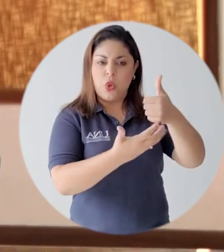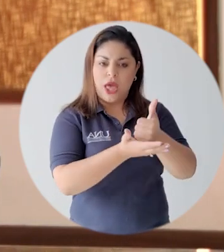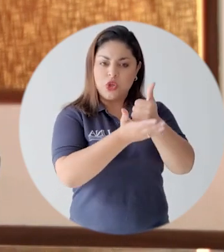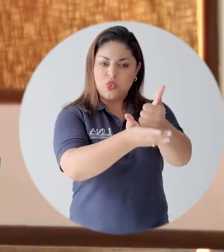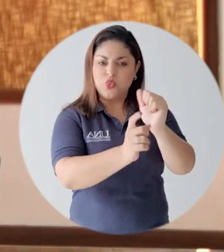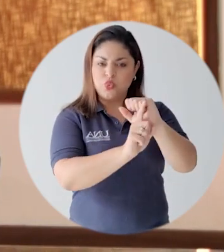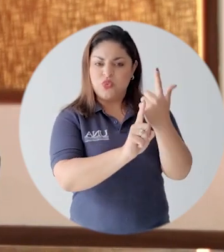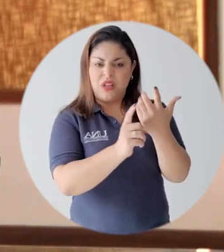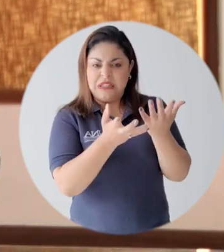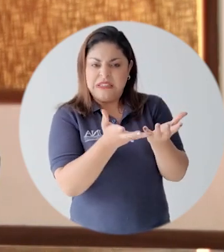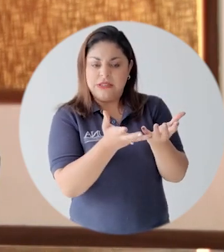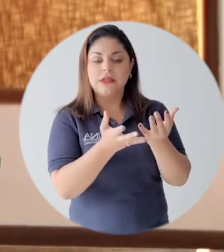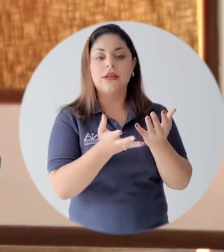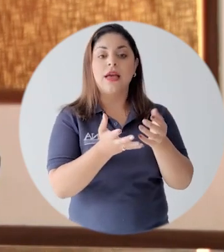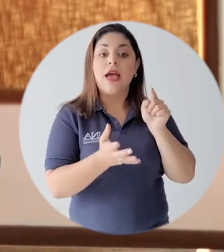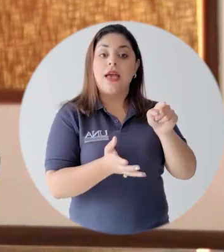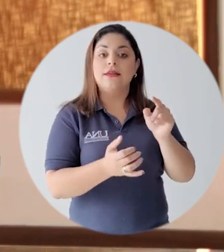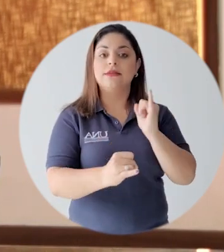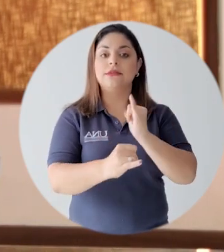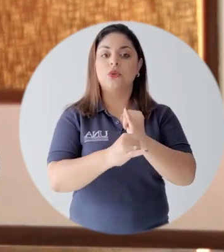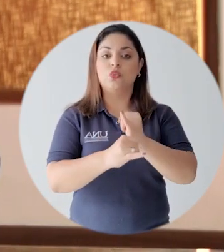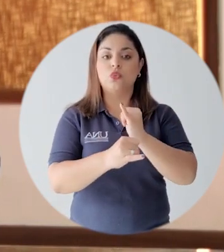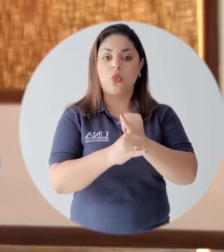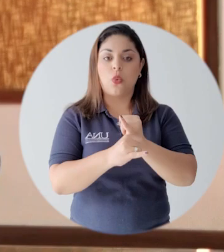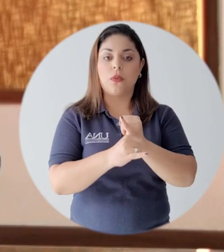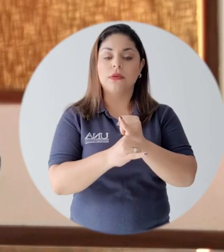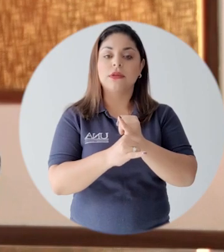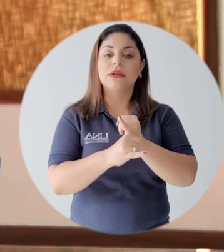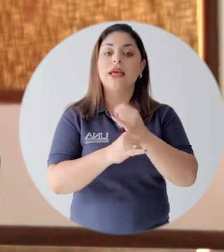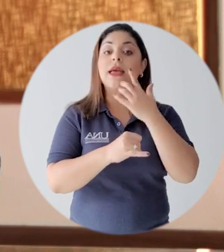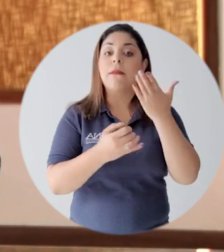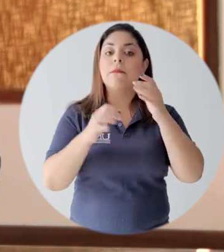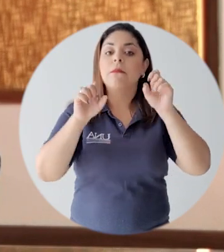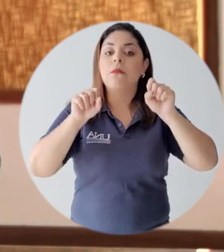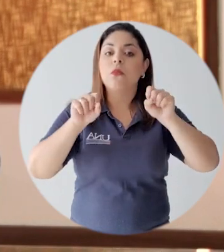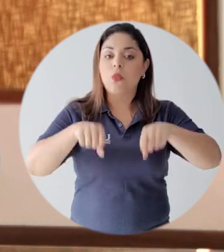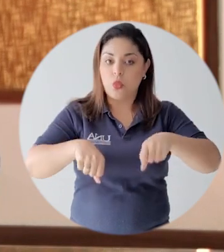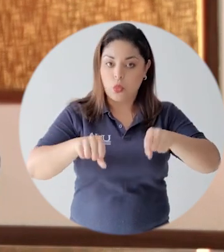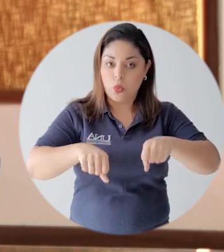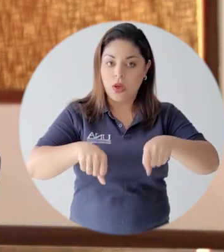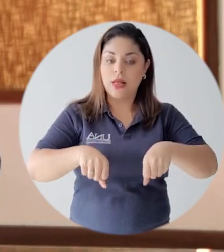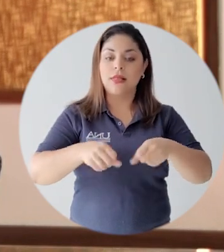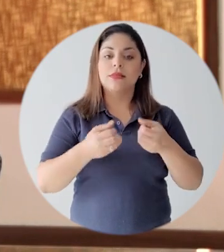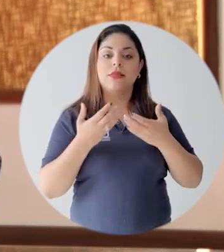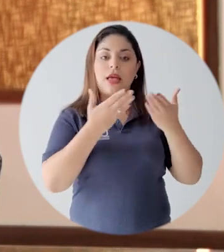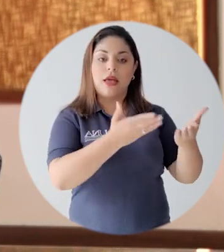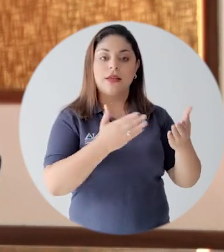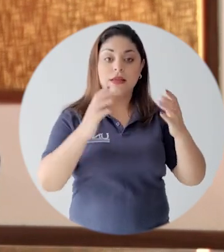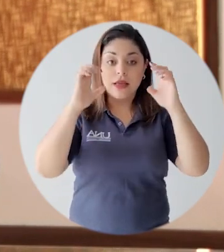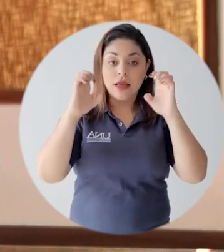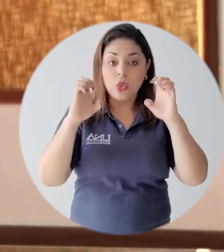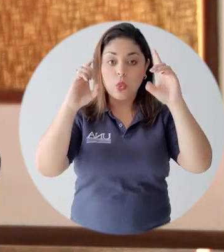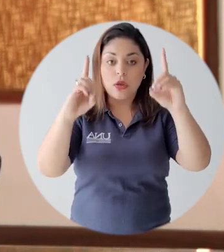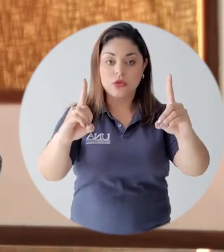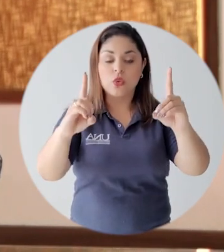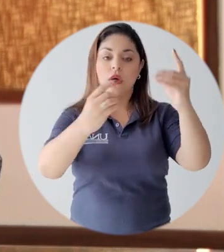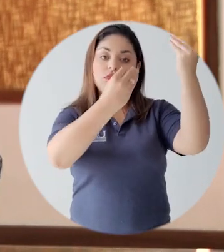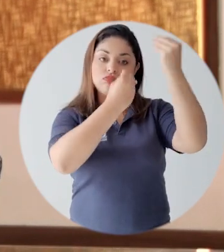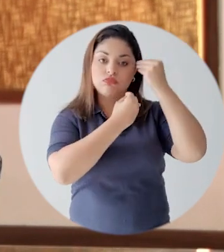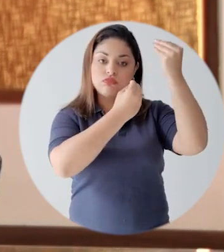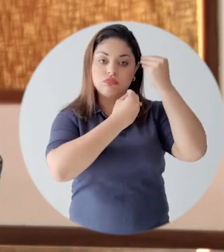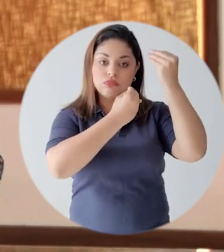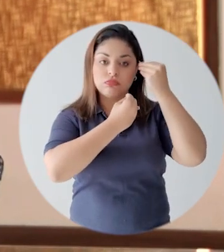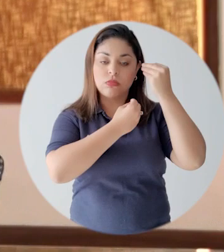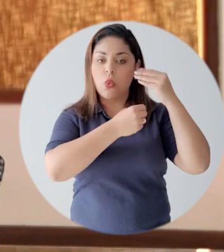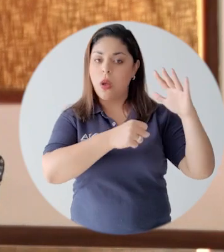Instituto Mixto de Ayuda Social? Están creando una institución que posibilite la educación y